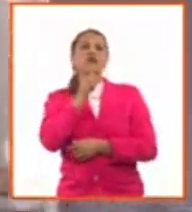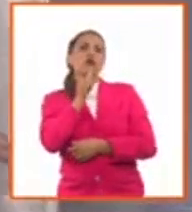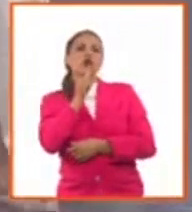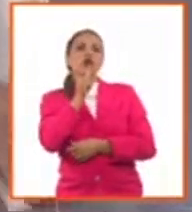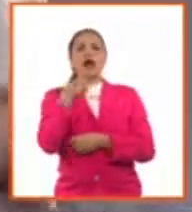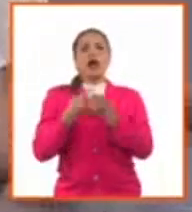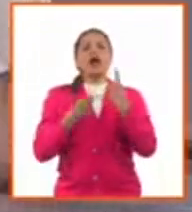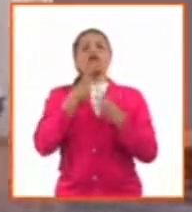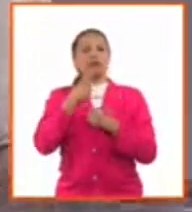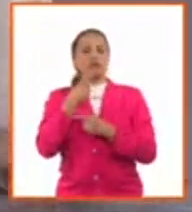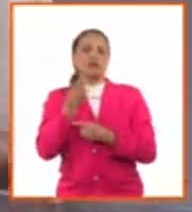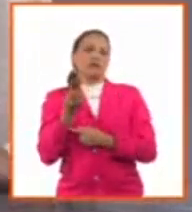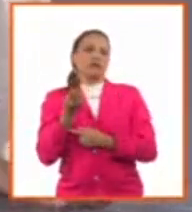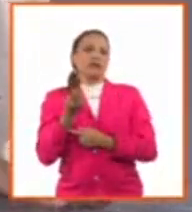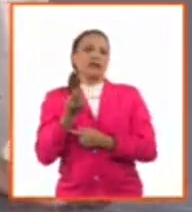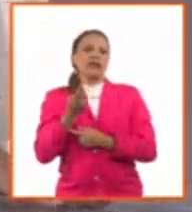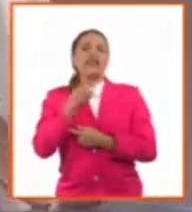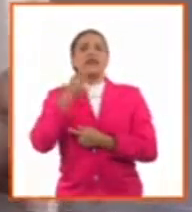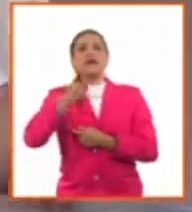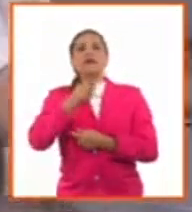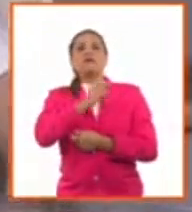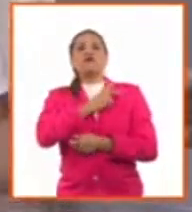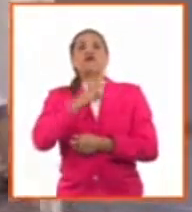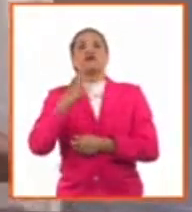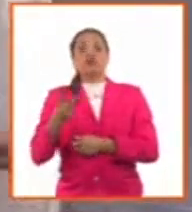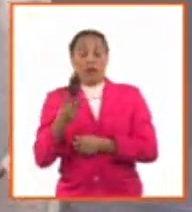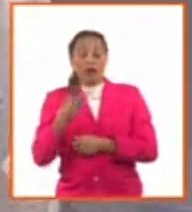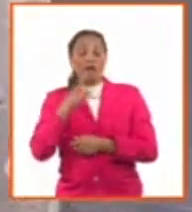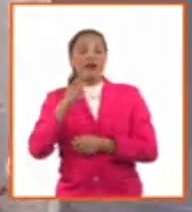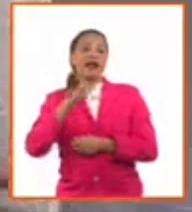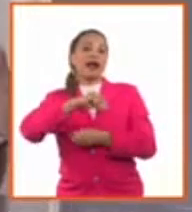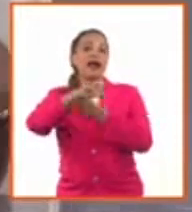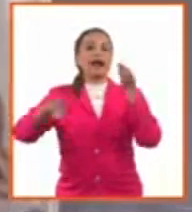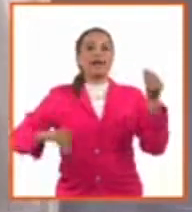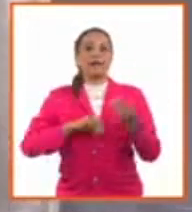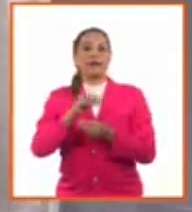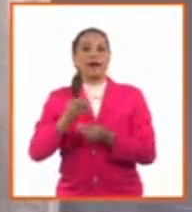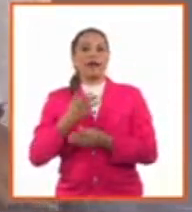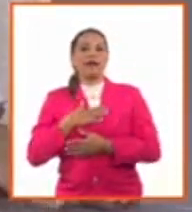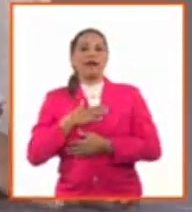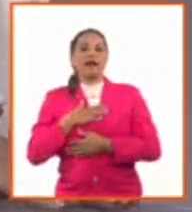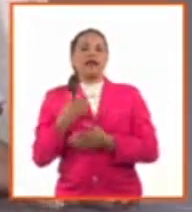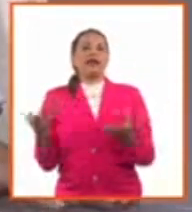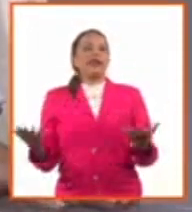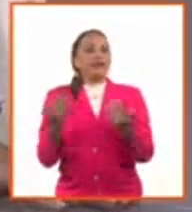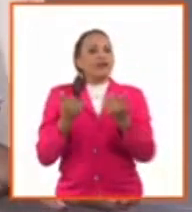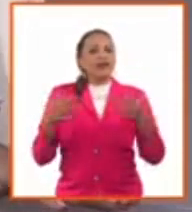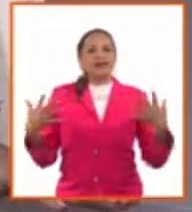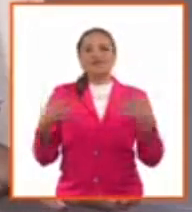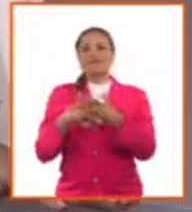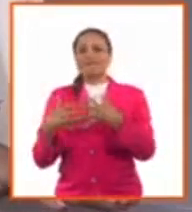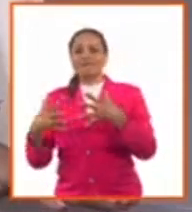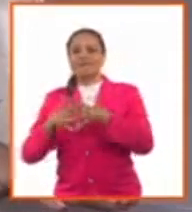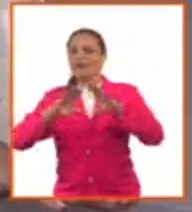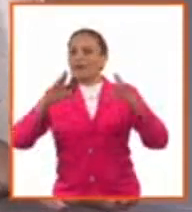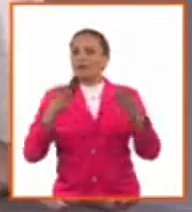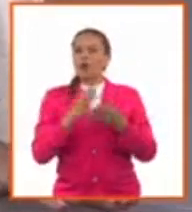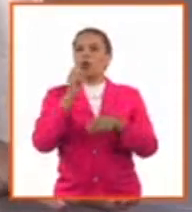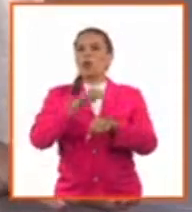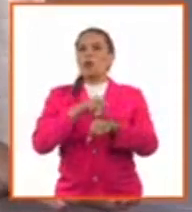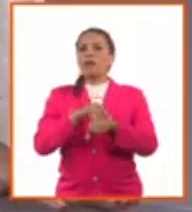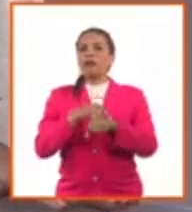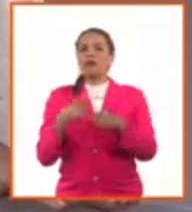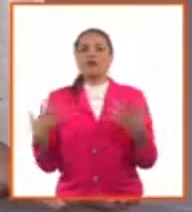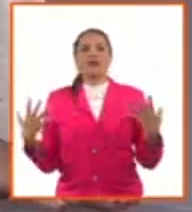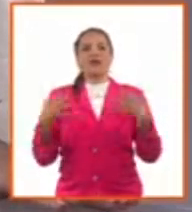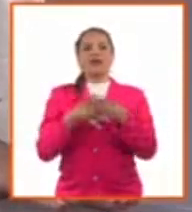es suficiente con conocerla, hay que tener voluntad de querer transformarla y ese espíritu también de sumar en todo momento, en todas las decisiones,